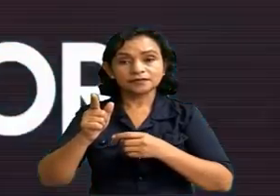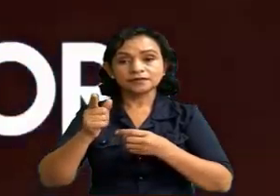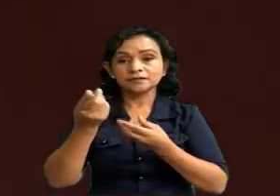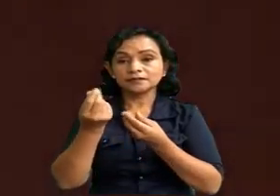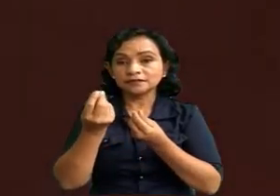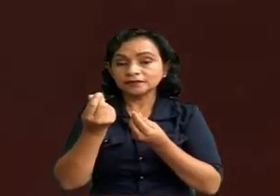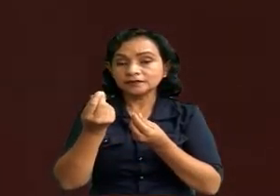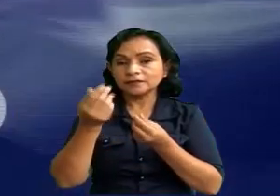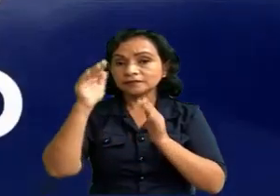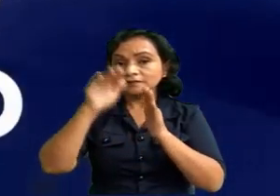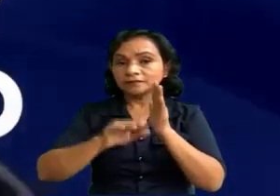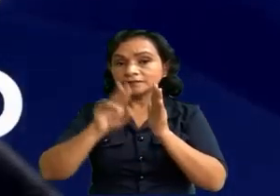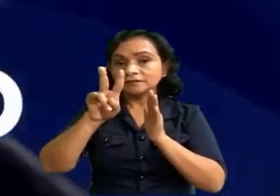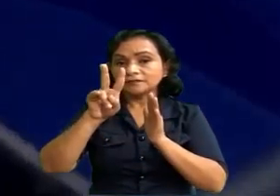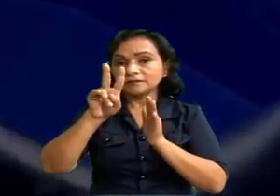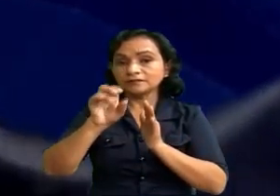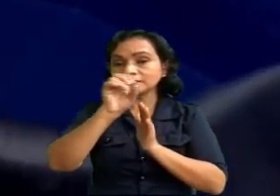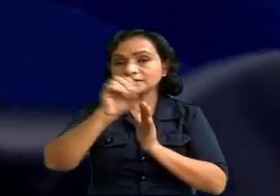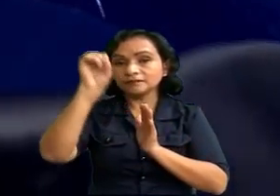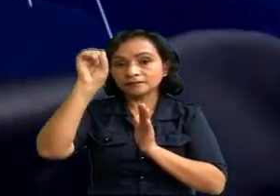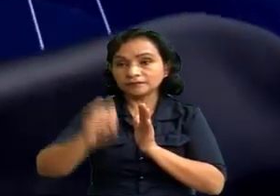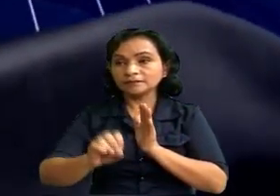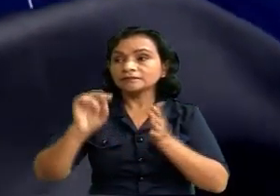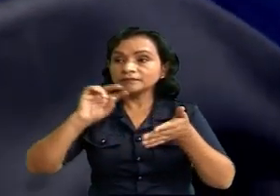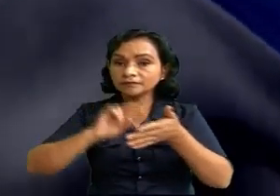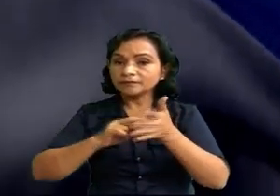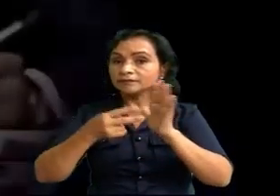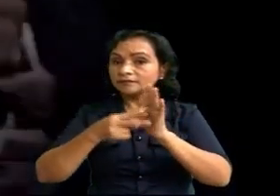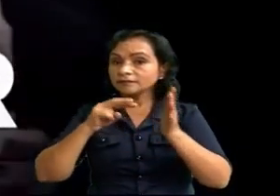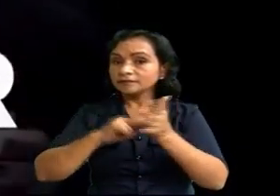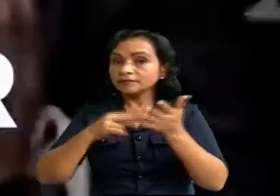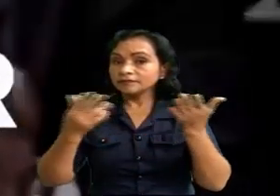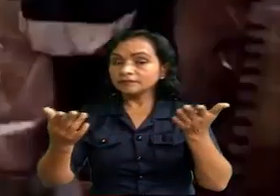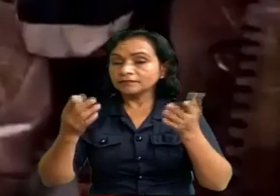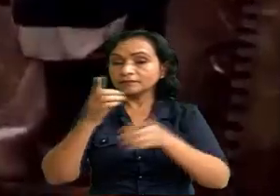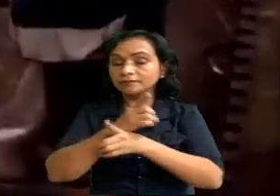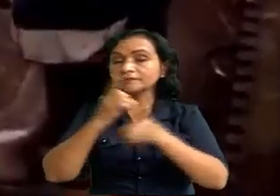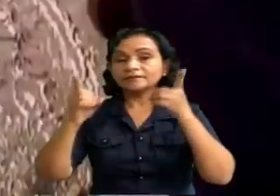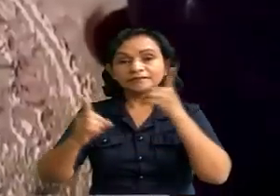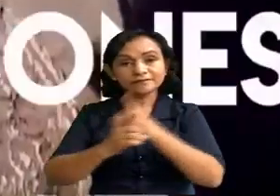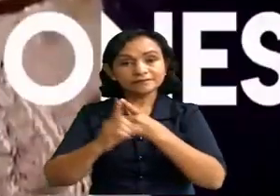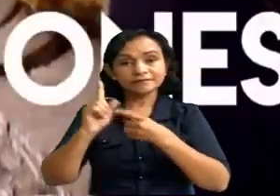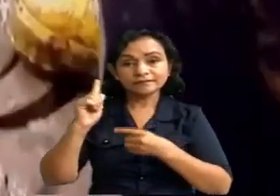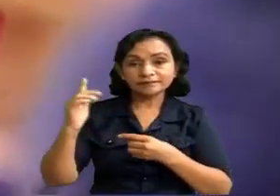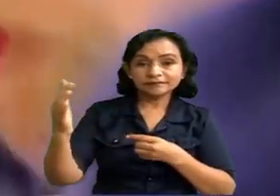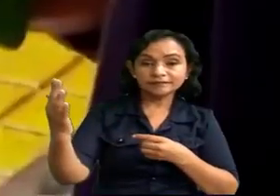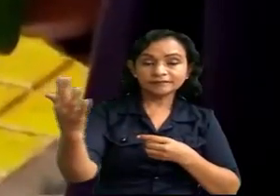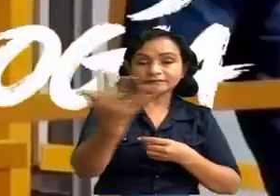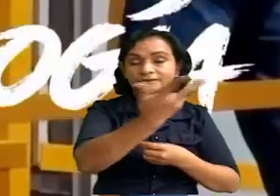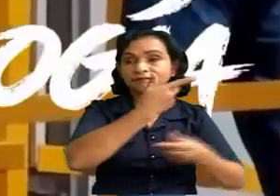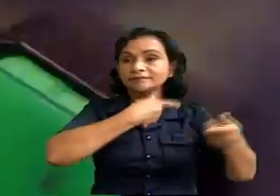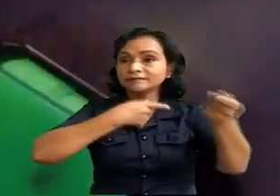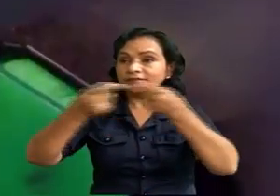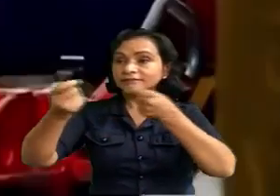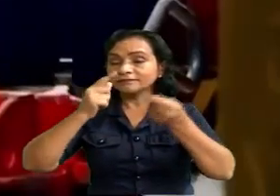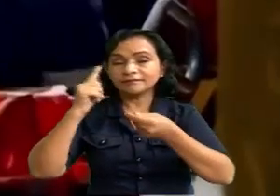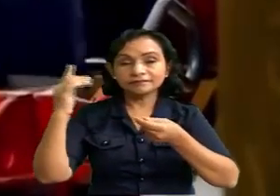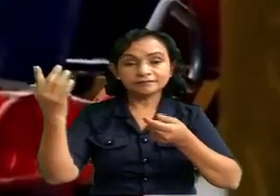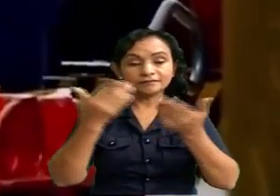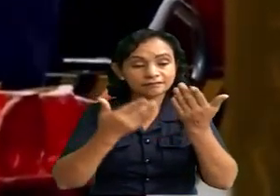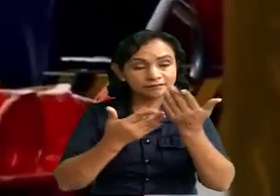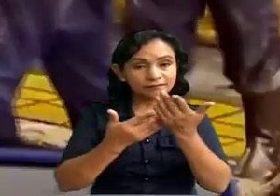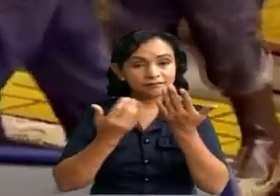no menor al 20%. Esto significa que deben aplicar todas las inversiones, toda la tecnología que se